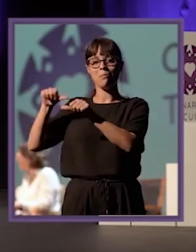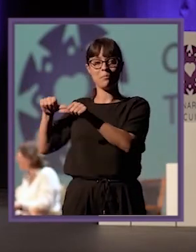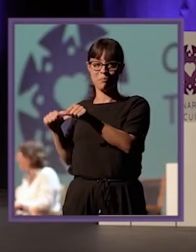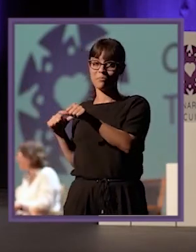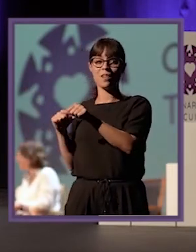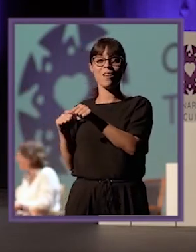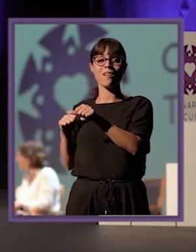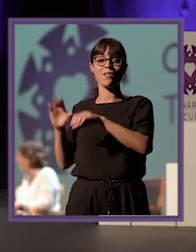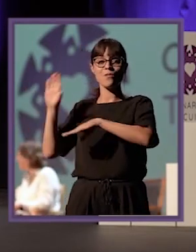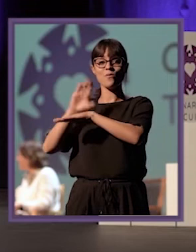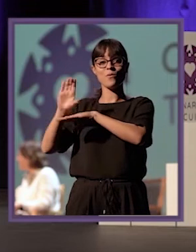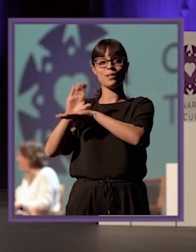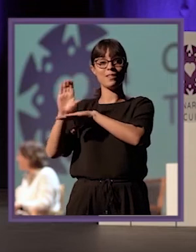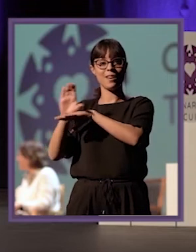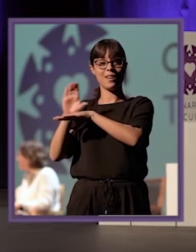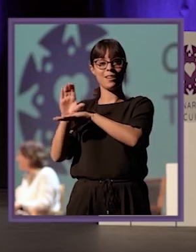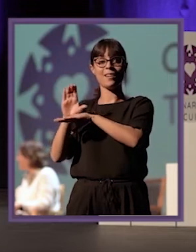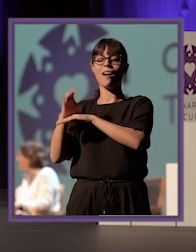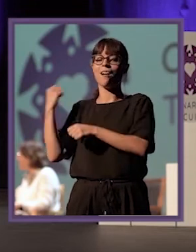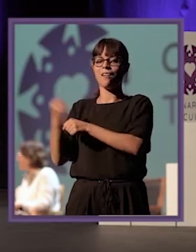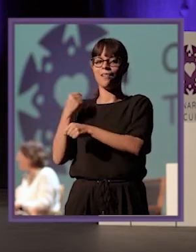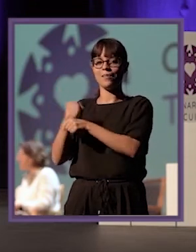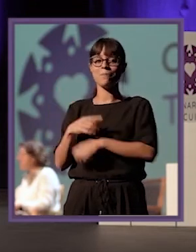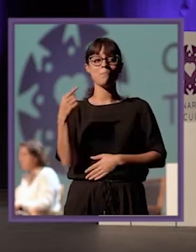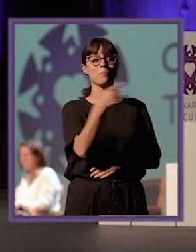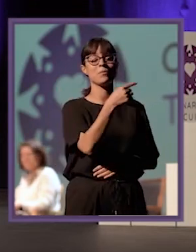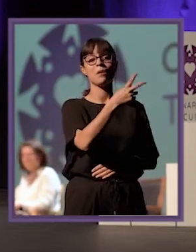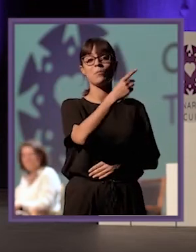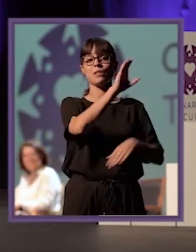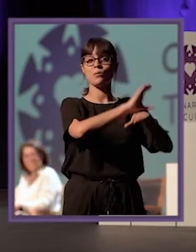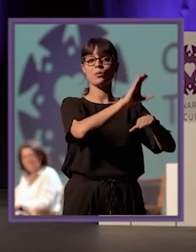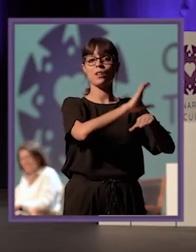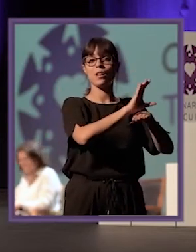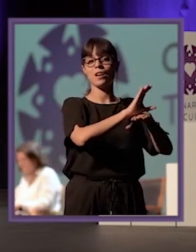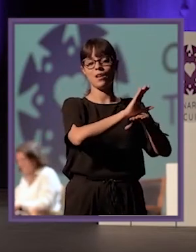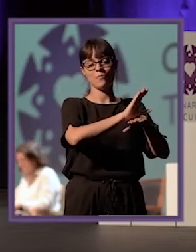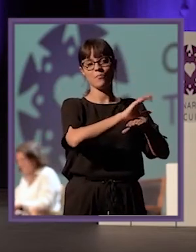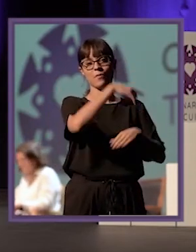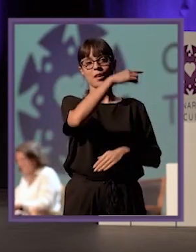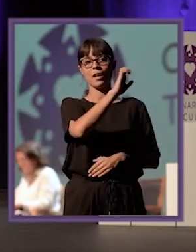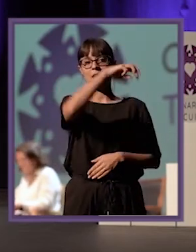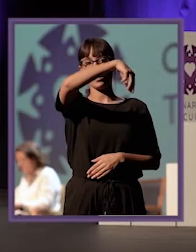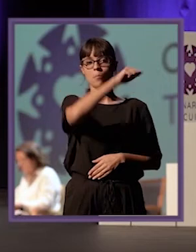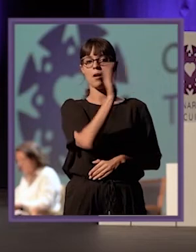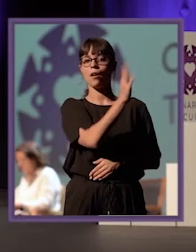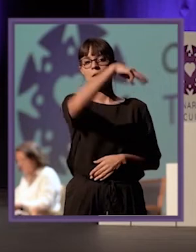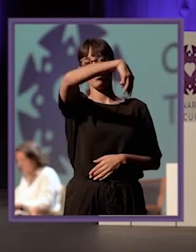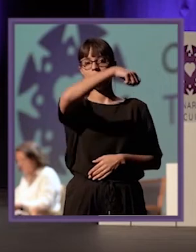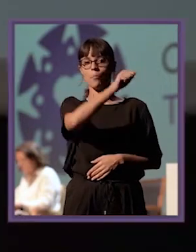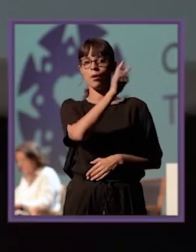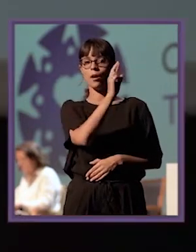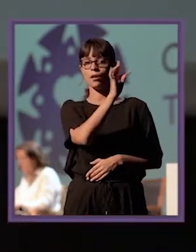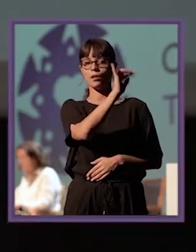consejería. Vamos a saludar a Gemma Martínez, viceconsejera, le mando también una pregunta. Usted conoce muy bien cómo funciona la